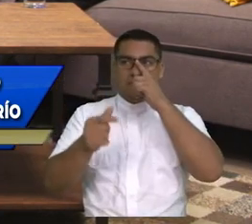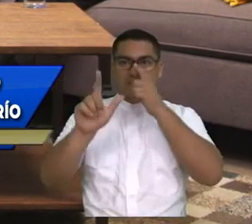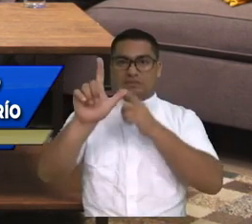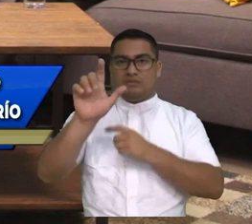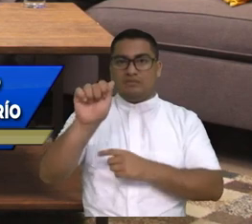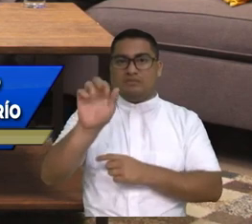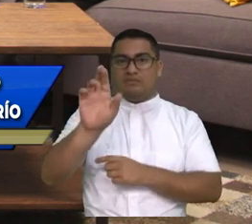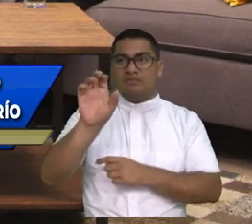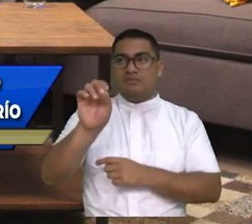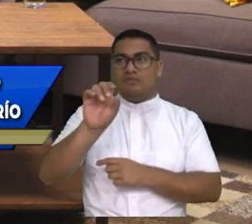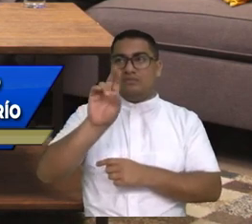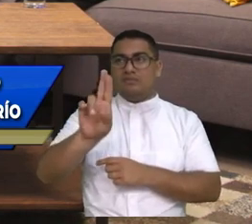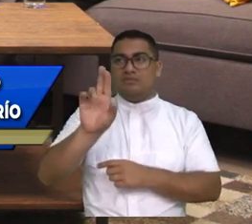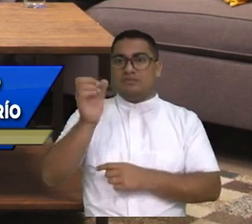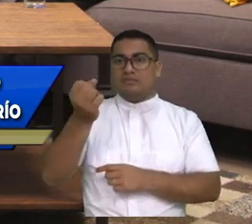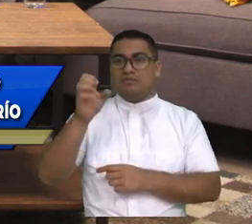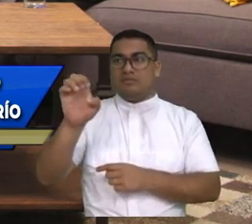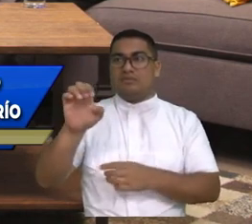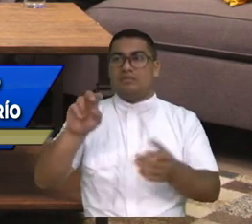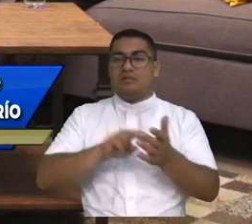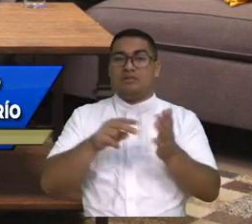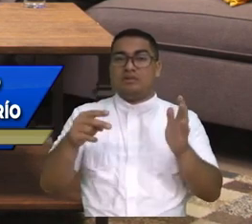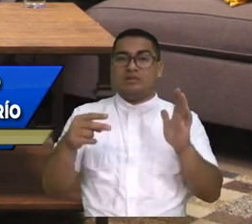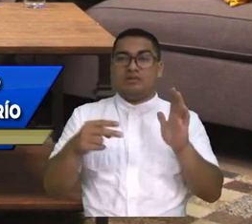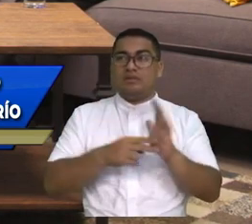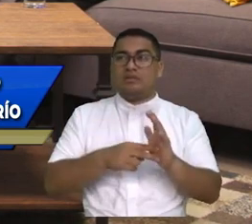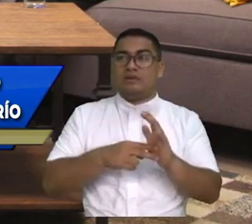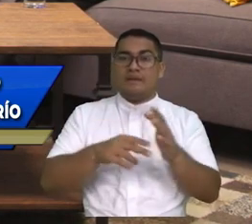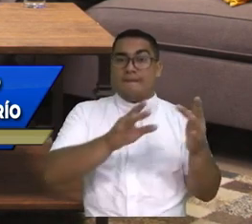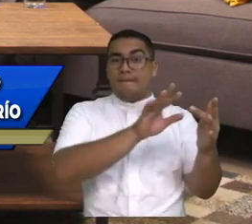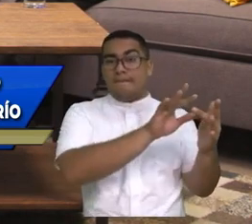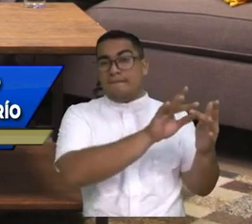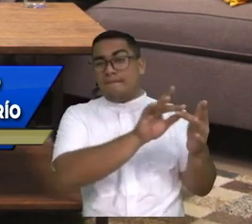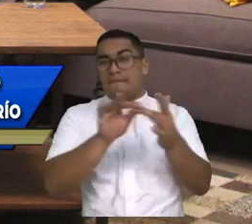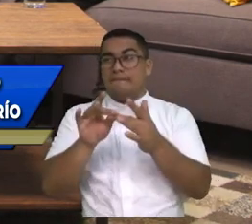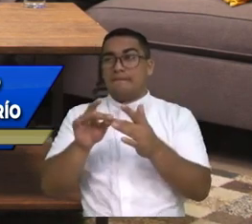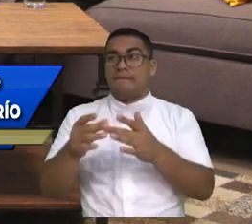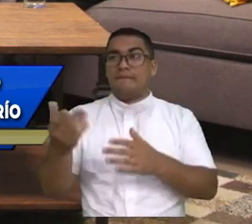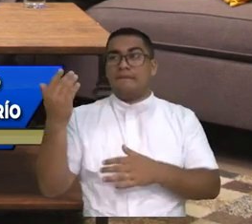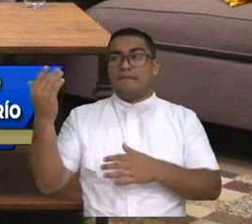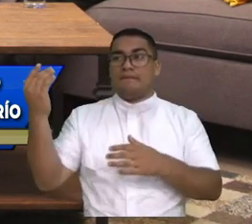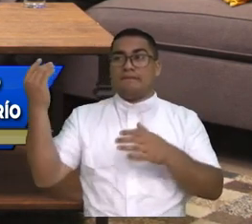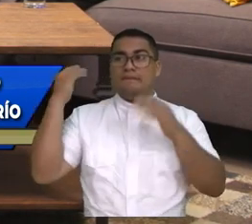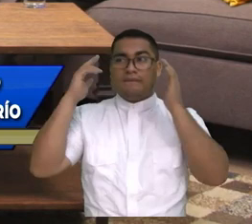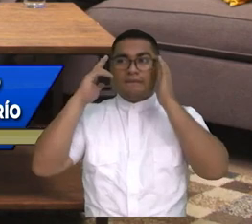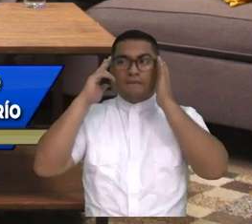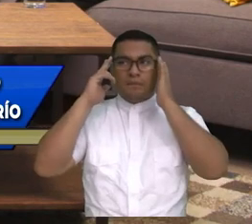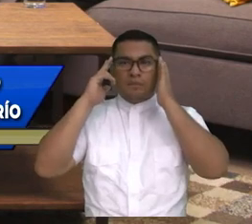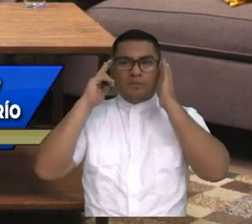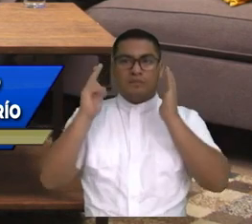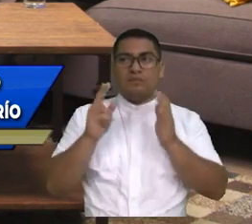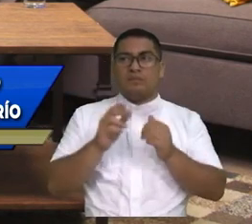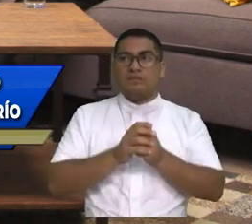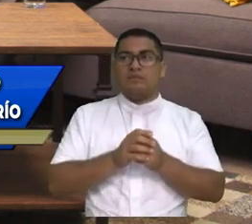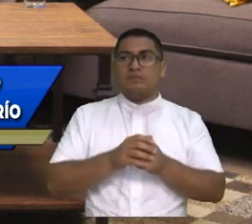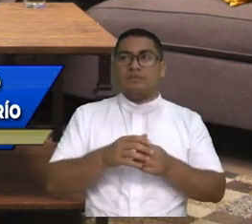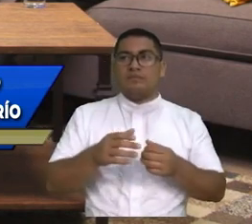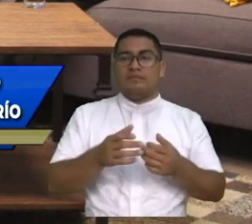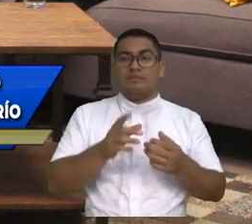dice que es la máxima figura literaria de la época contemporánea. Y eso abarca Revolución